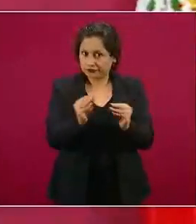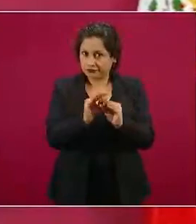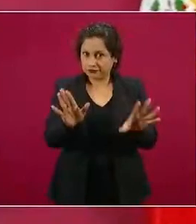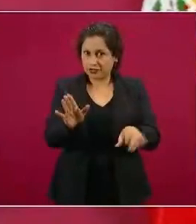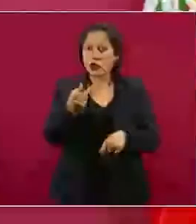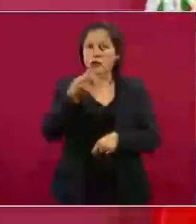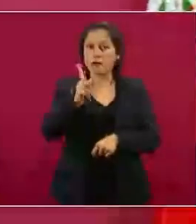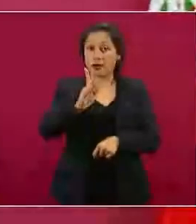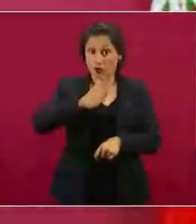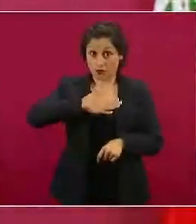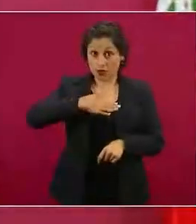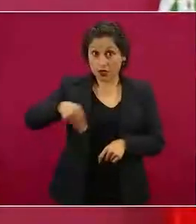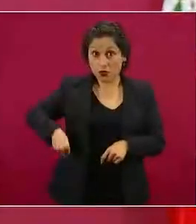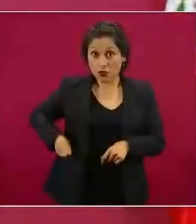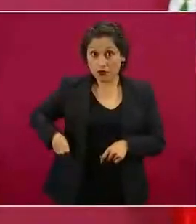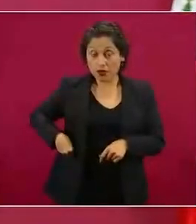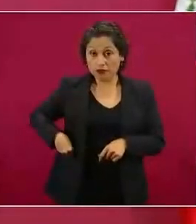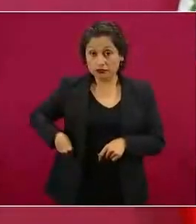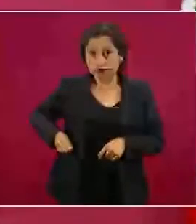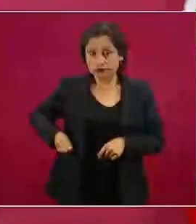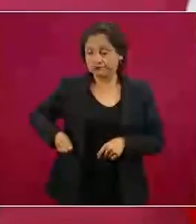soy culpable,